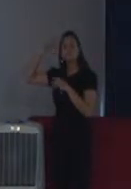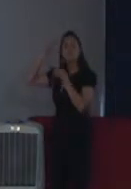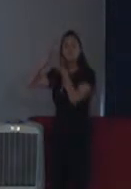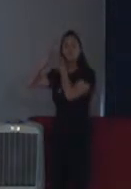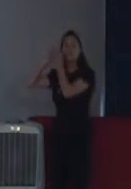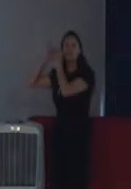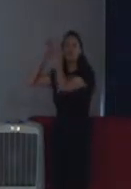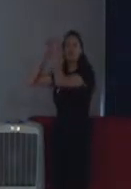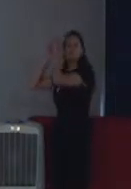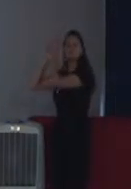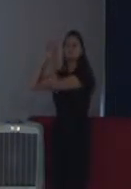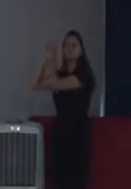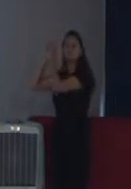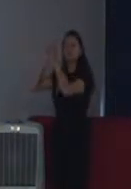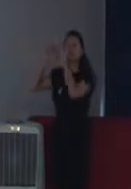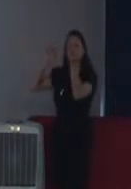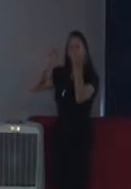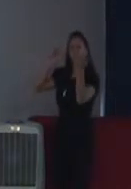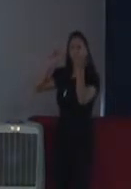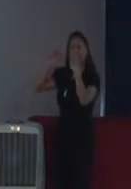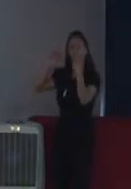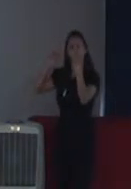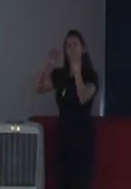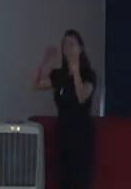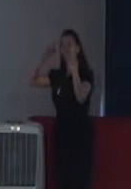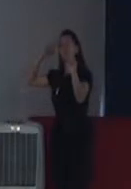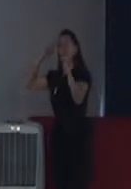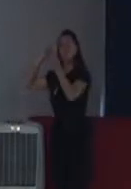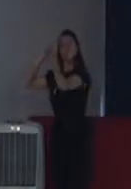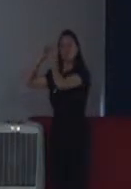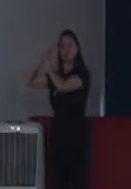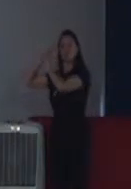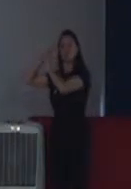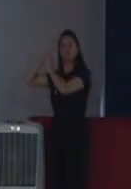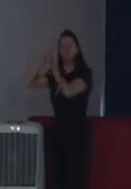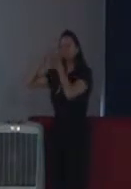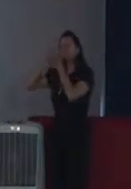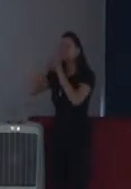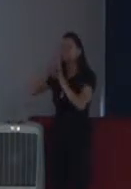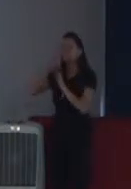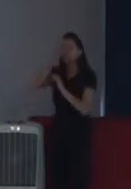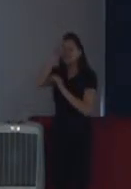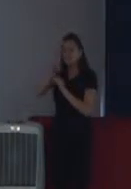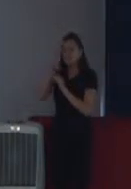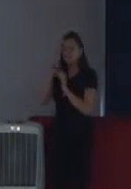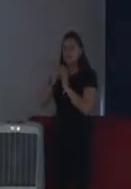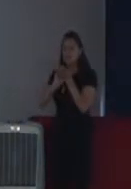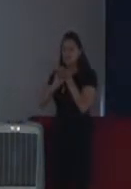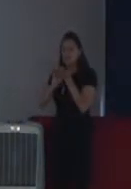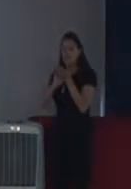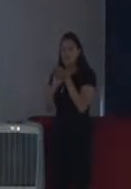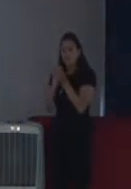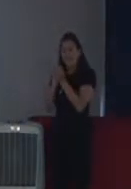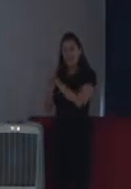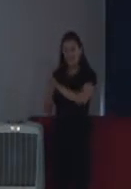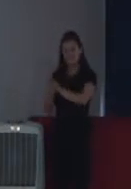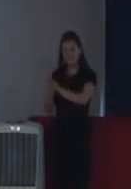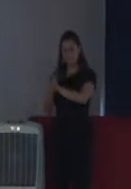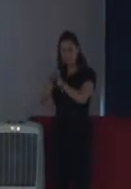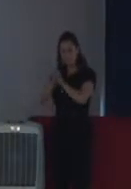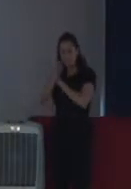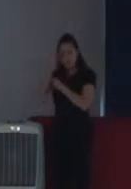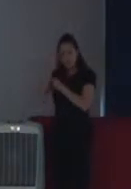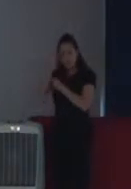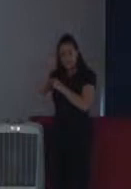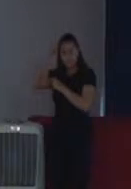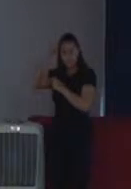de otra. ¿Qué quiero decir con eso? Nosotros necesitamos actualizar nuestra comprensión, ya lo decía la profesora Claudia,